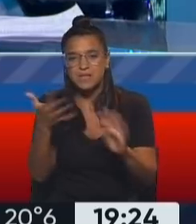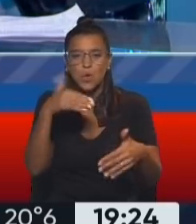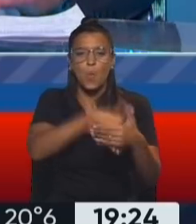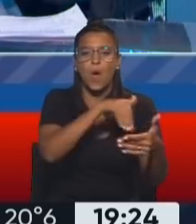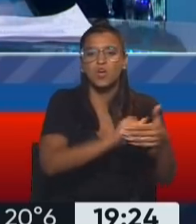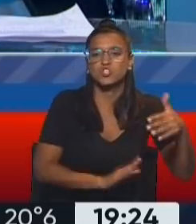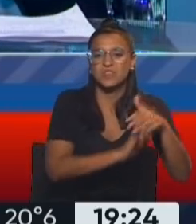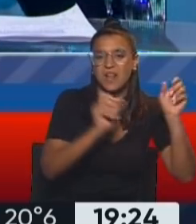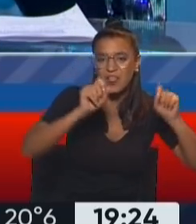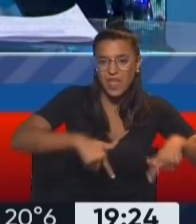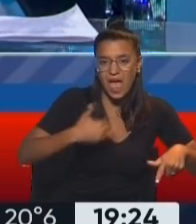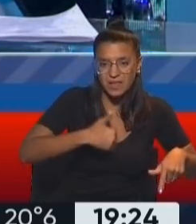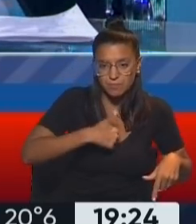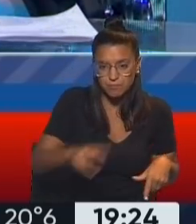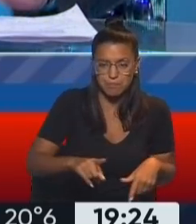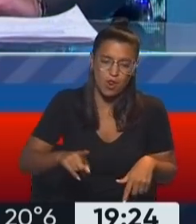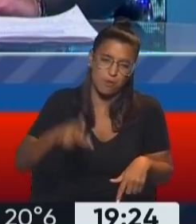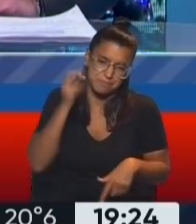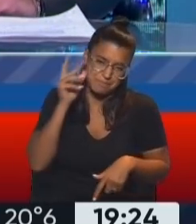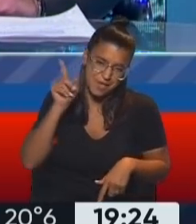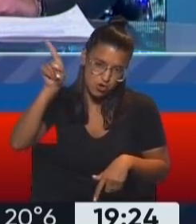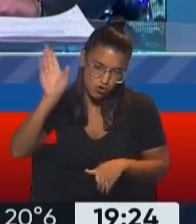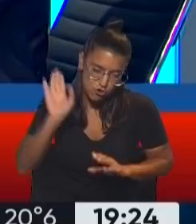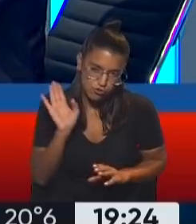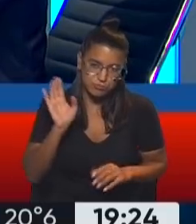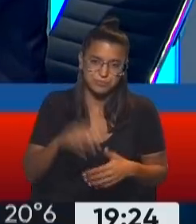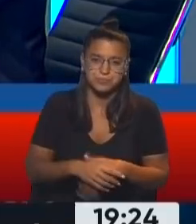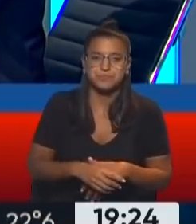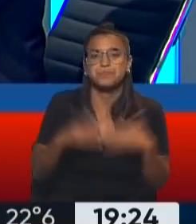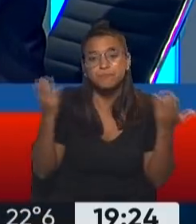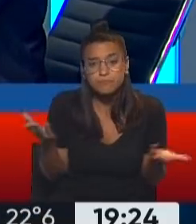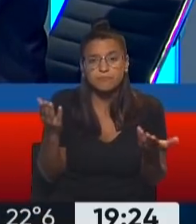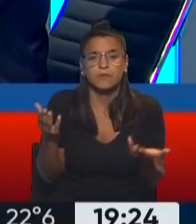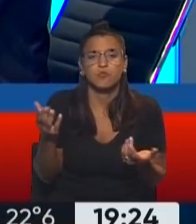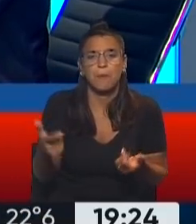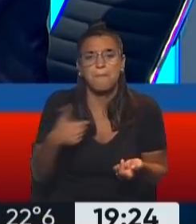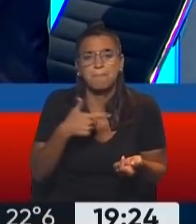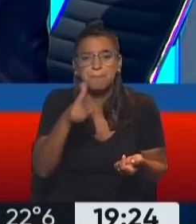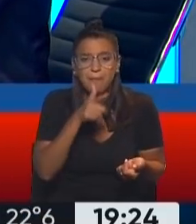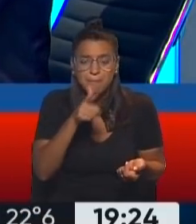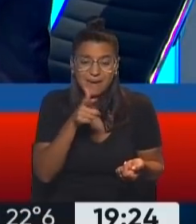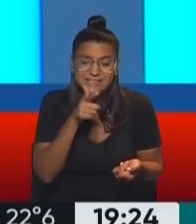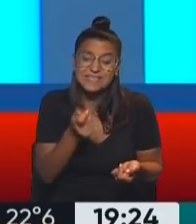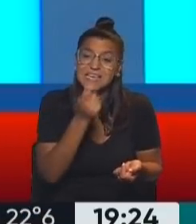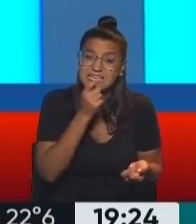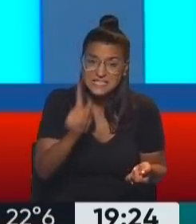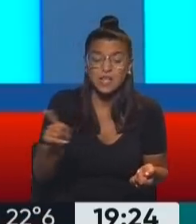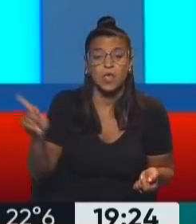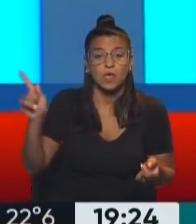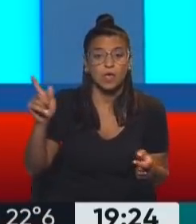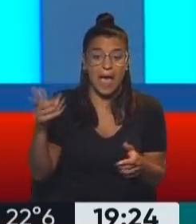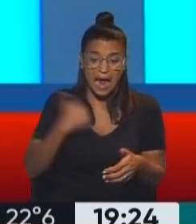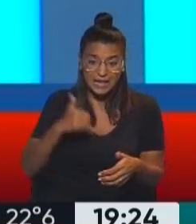Banco Central Argentino, pero multiplicado por 10, por lo cual me parece que si efectivamente logra